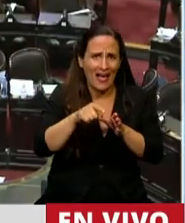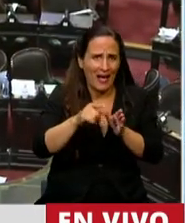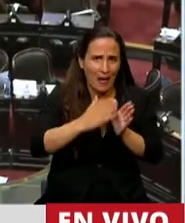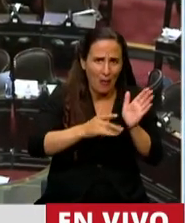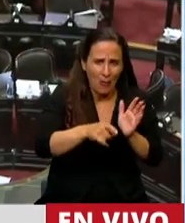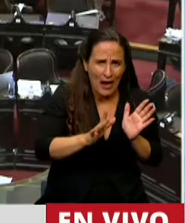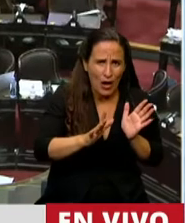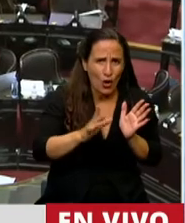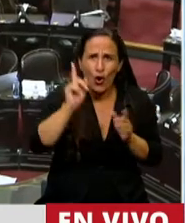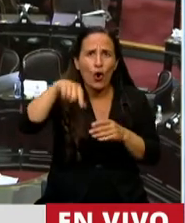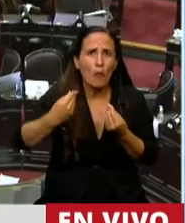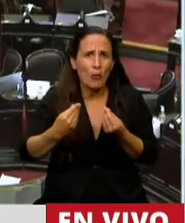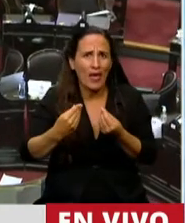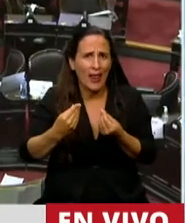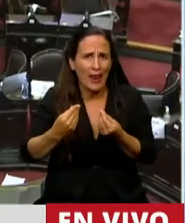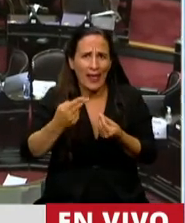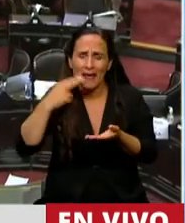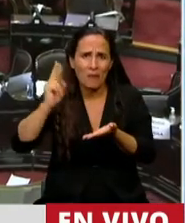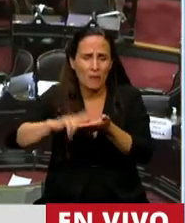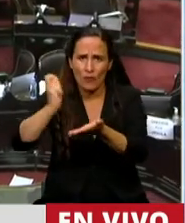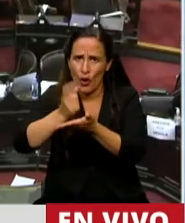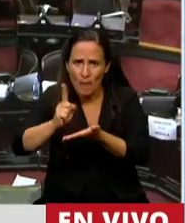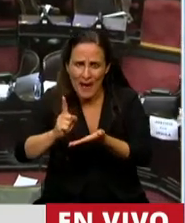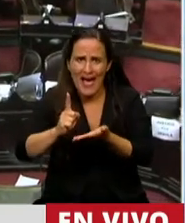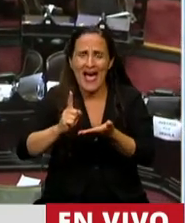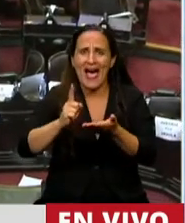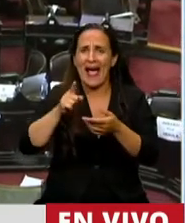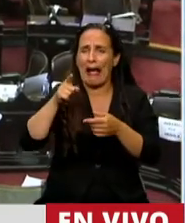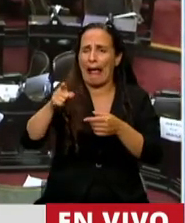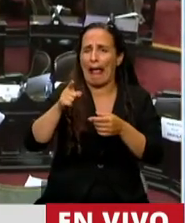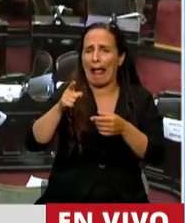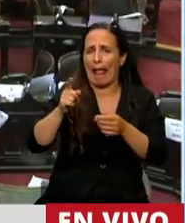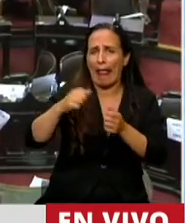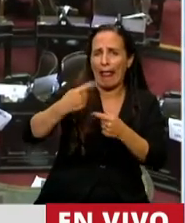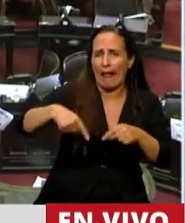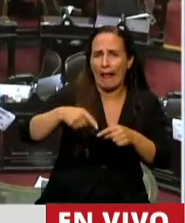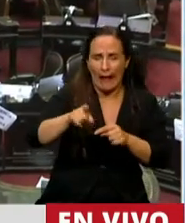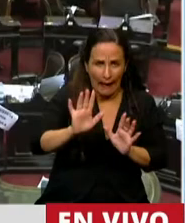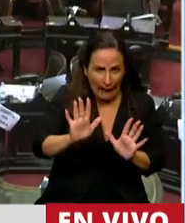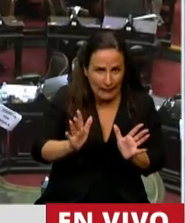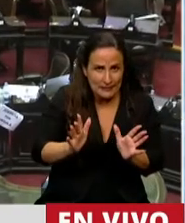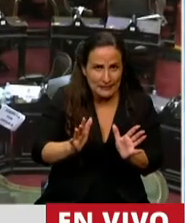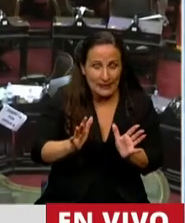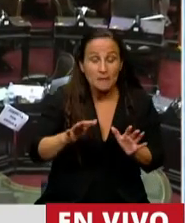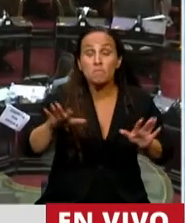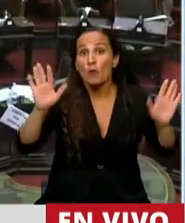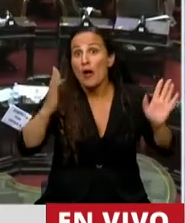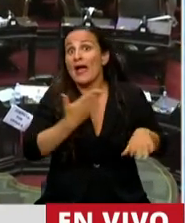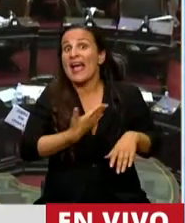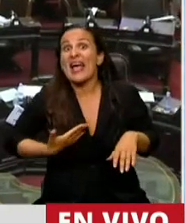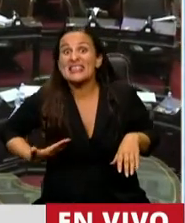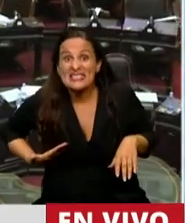del fraude fiscal, evasión, elusión, y vamos a suponer que el Estado tiene